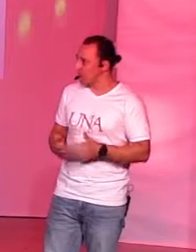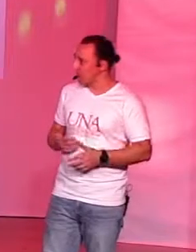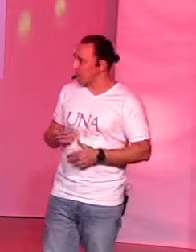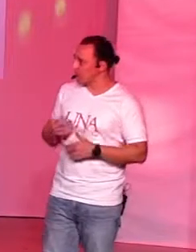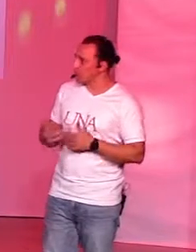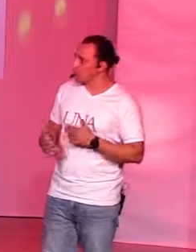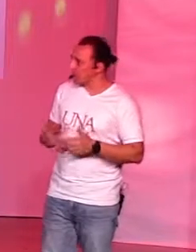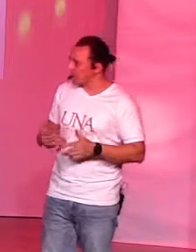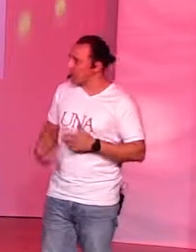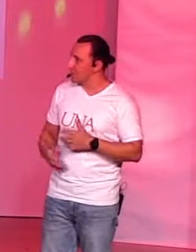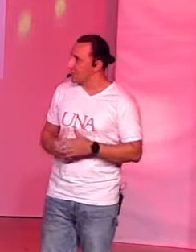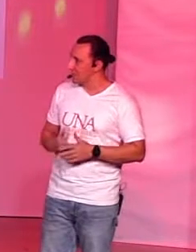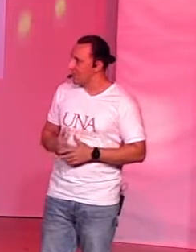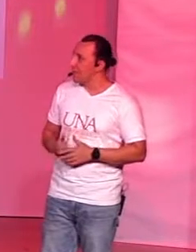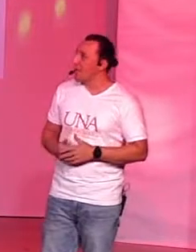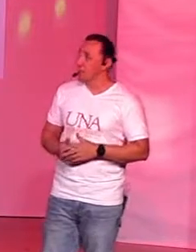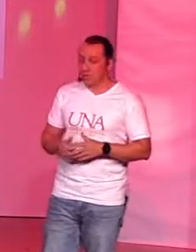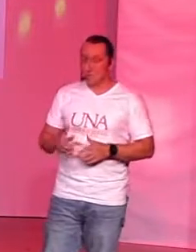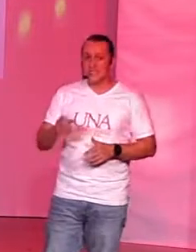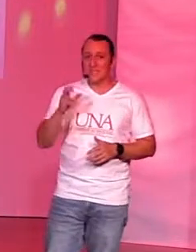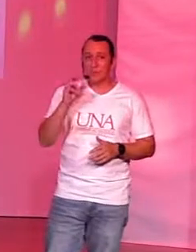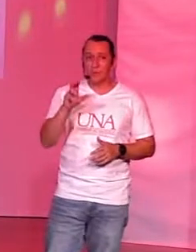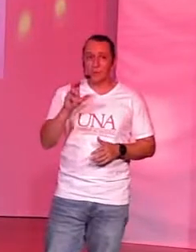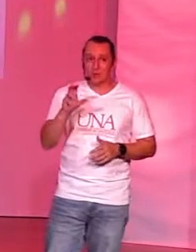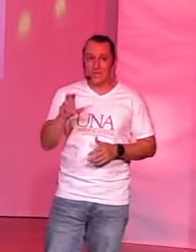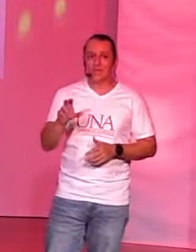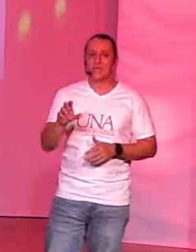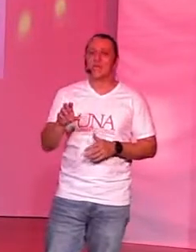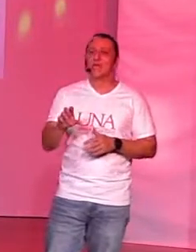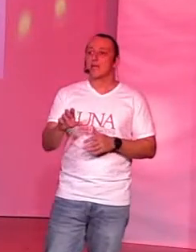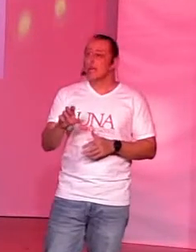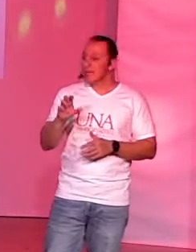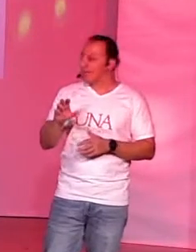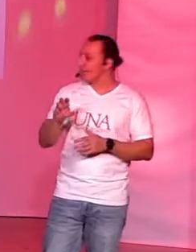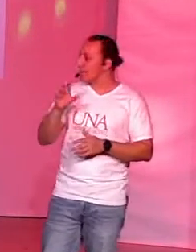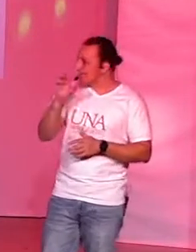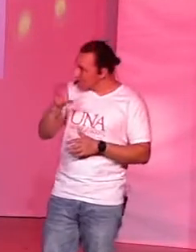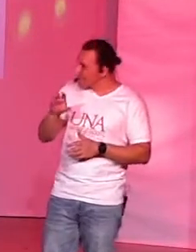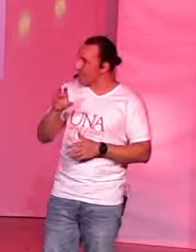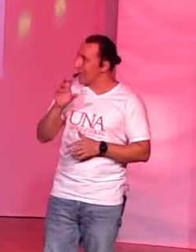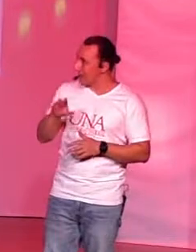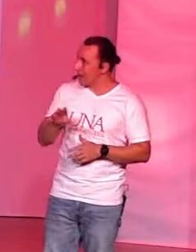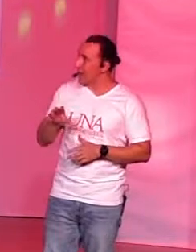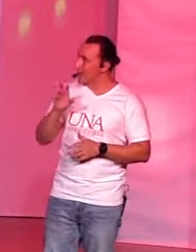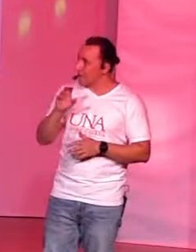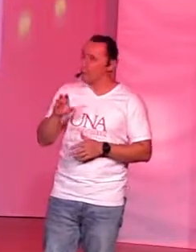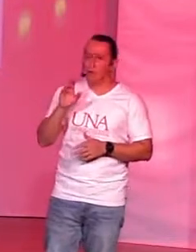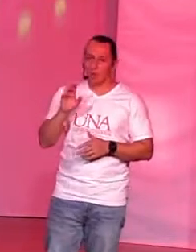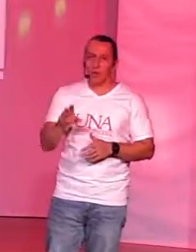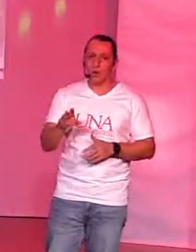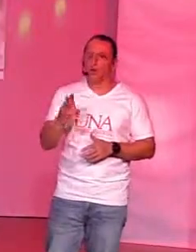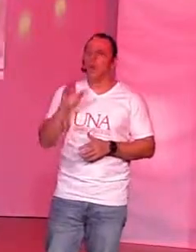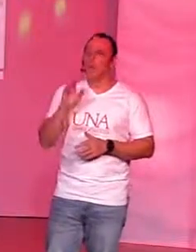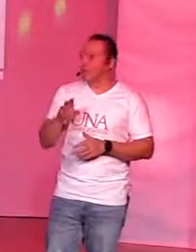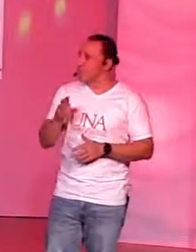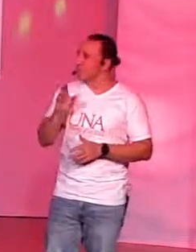a las agrupaciones artísticas, ¿verdad? Entonces, que es muy importante que visiten la página